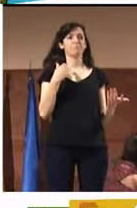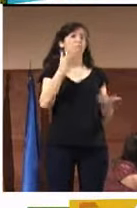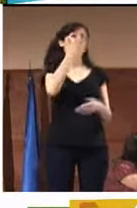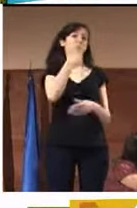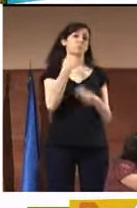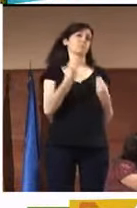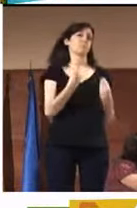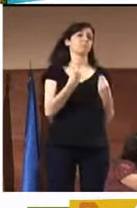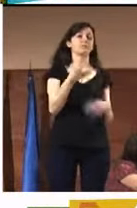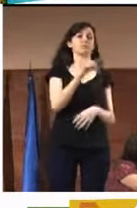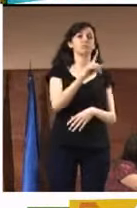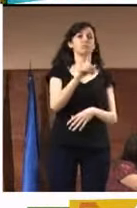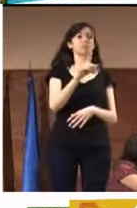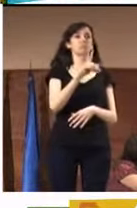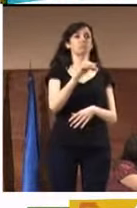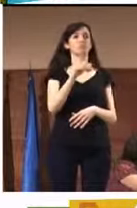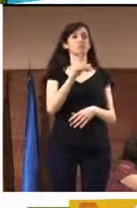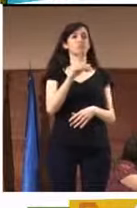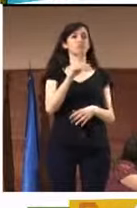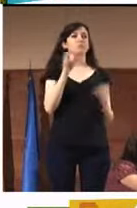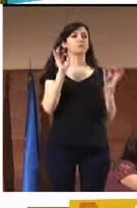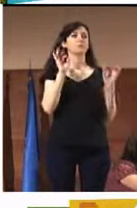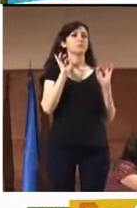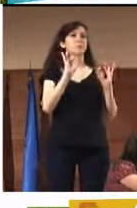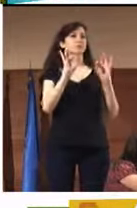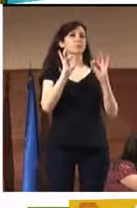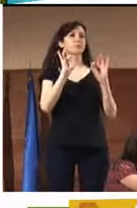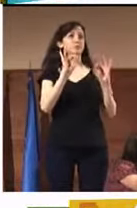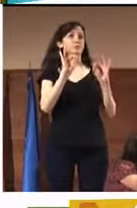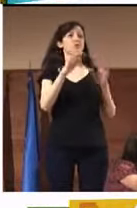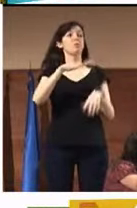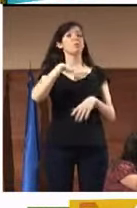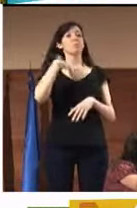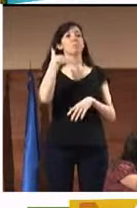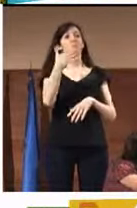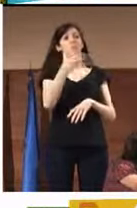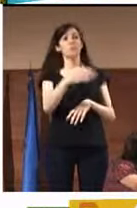conozco bien. En concreto, ¿hay la posibilidad de poner